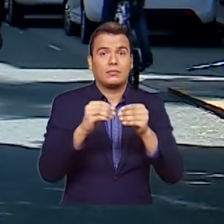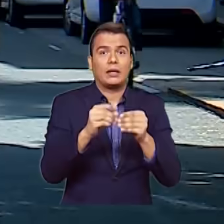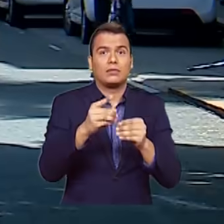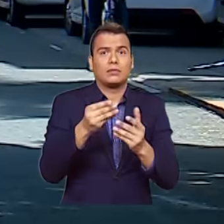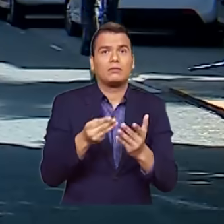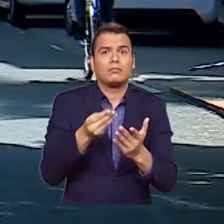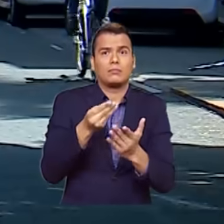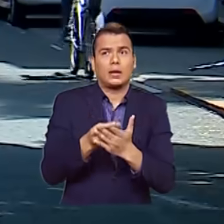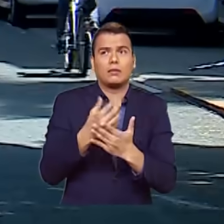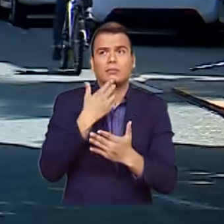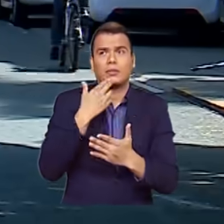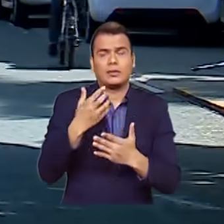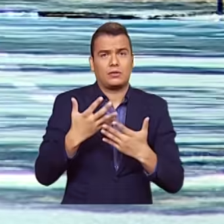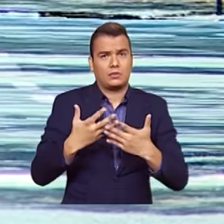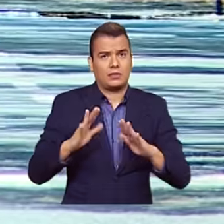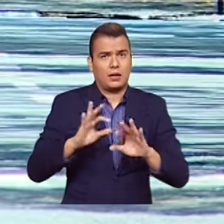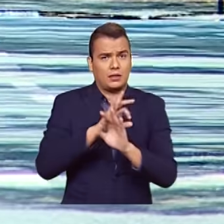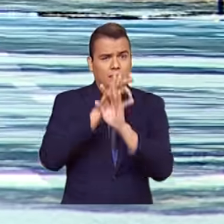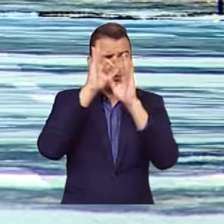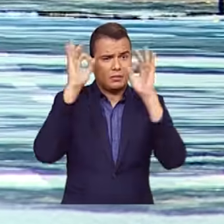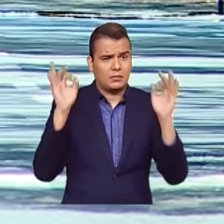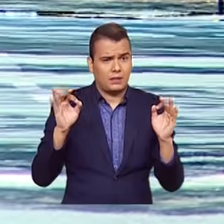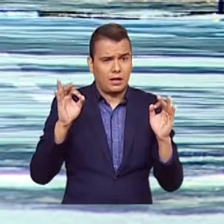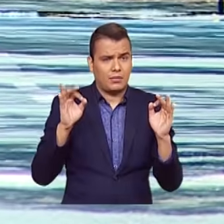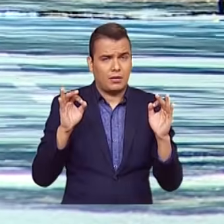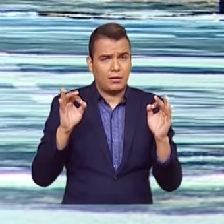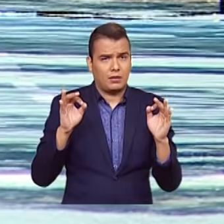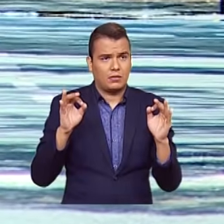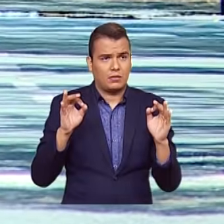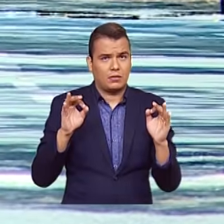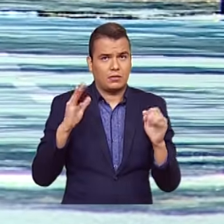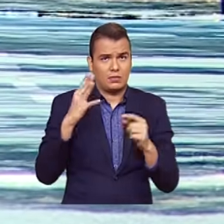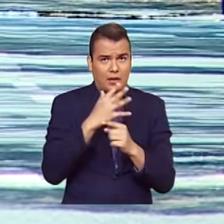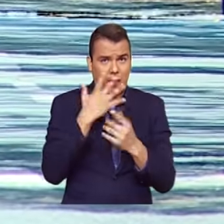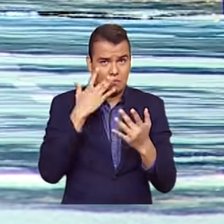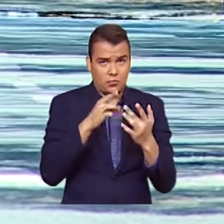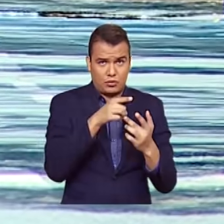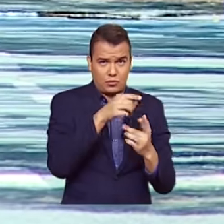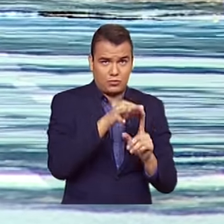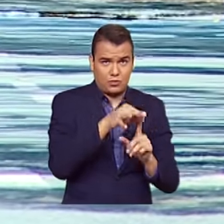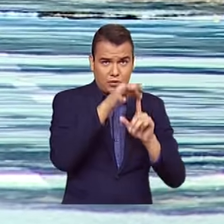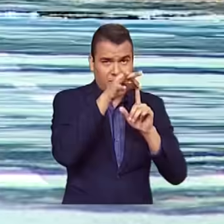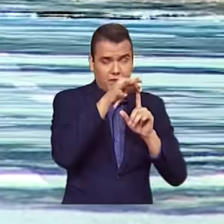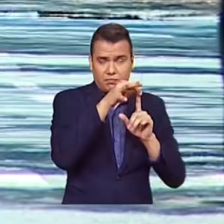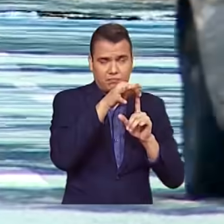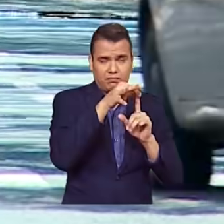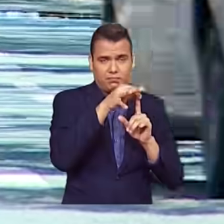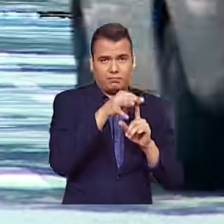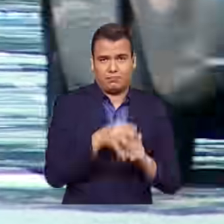pago para quedar exento del pico y placa los cinco días de la semana este pago no aplicará para las medidas del pico y vida